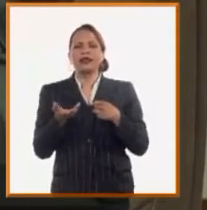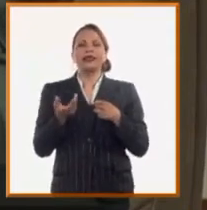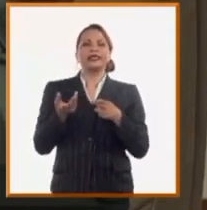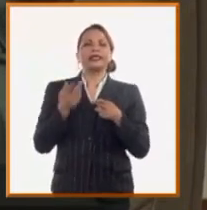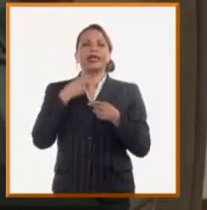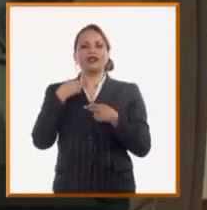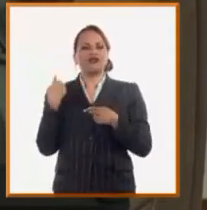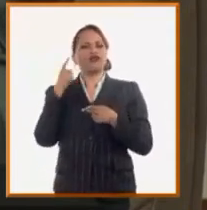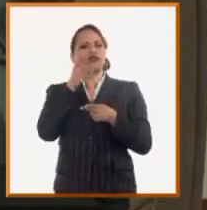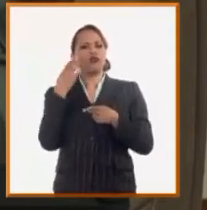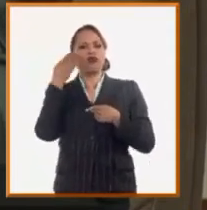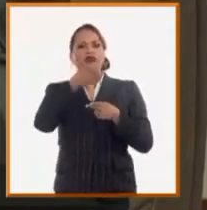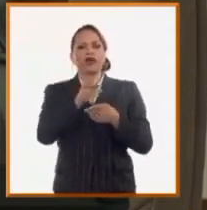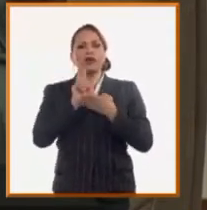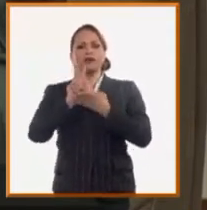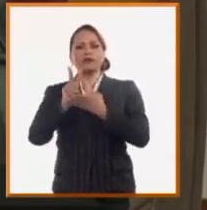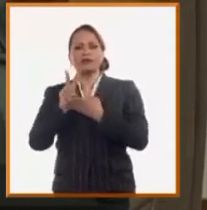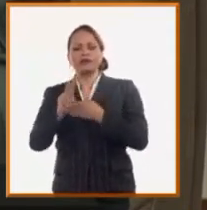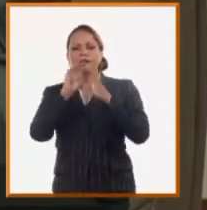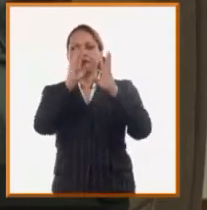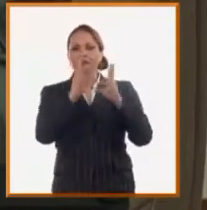que visitamos, que tiene una cantidad...